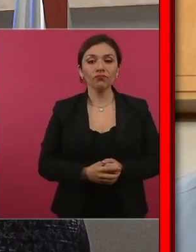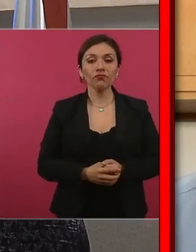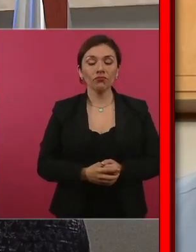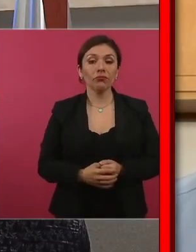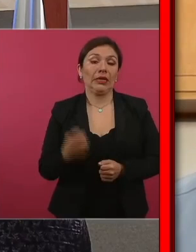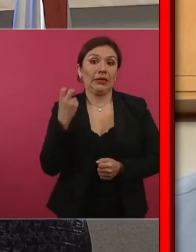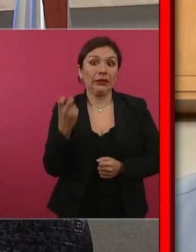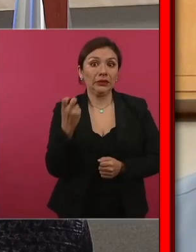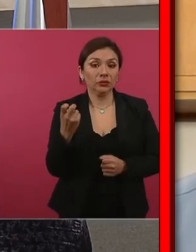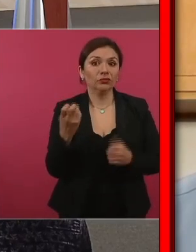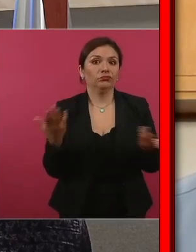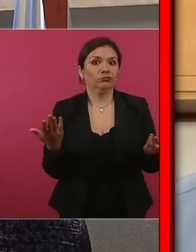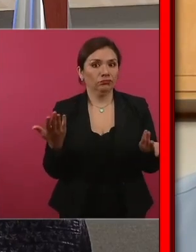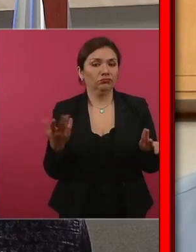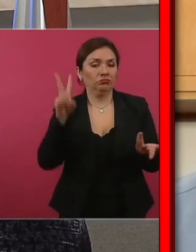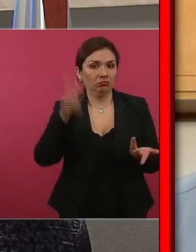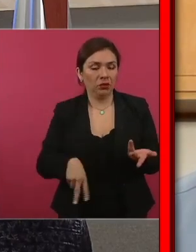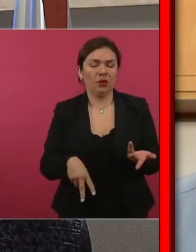esto es un fenómeno